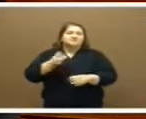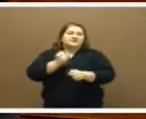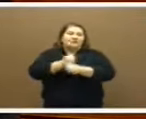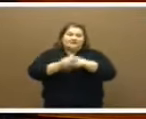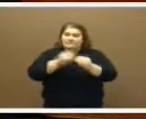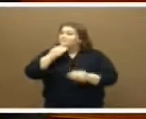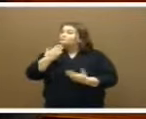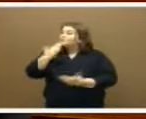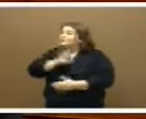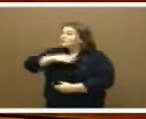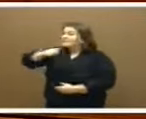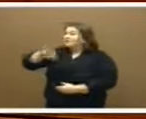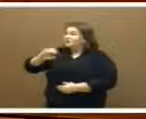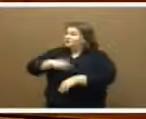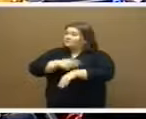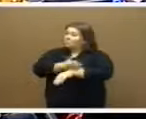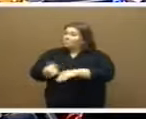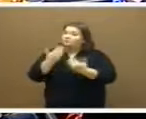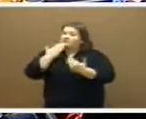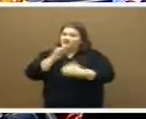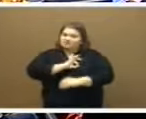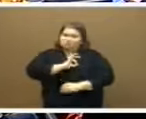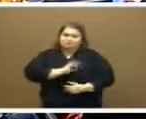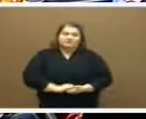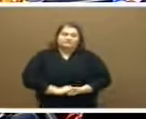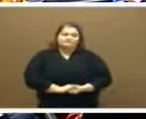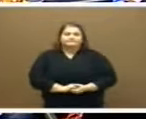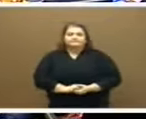señora Mateo. El tiempo se ha cedido. Gracias, señoría.